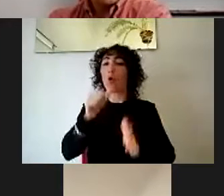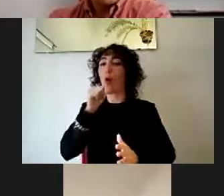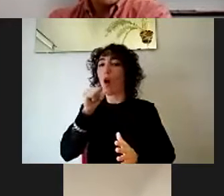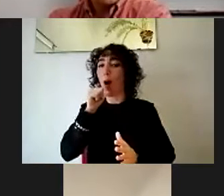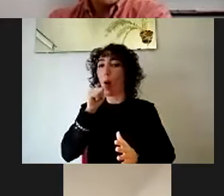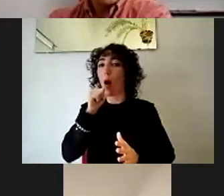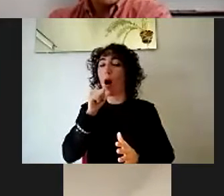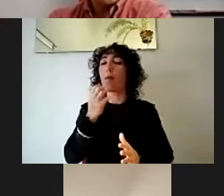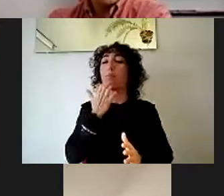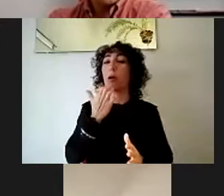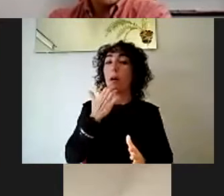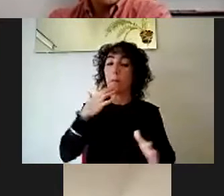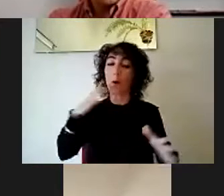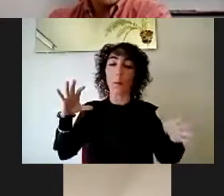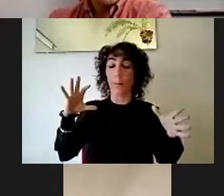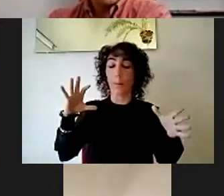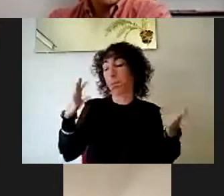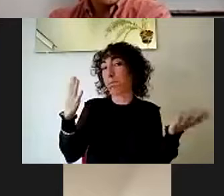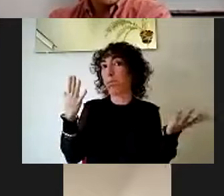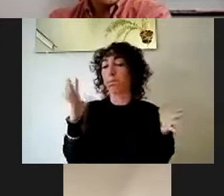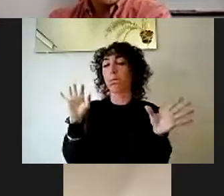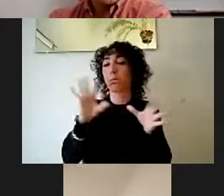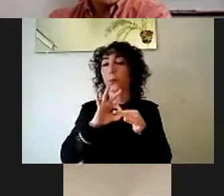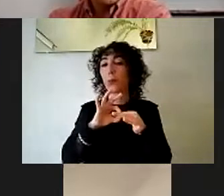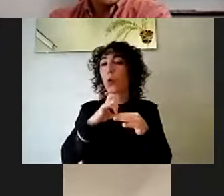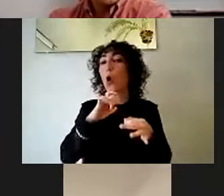Proyectos de agua que tiene que ver...